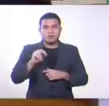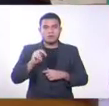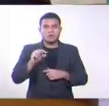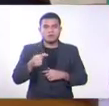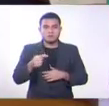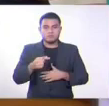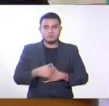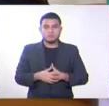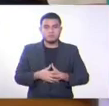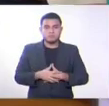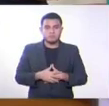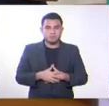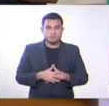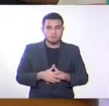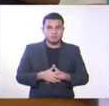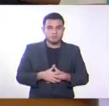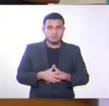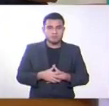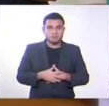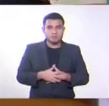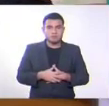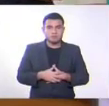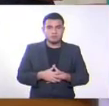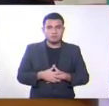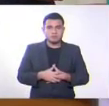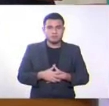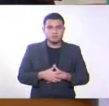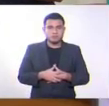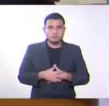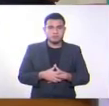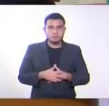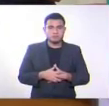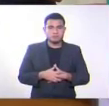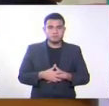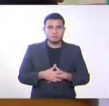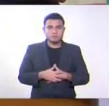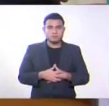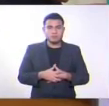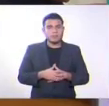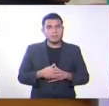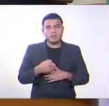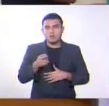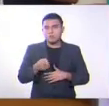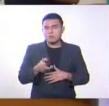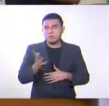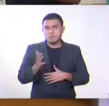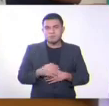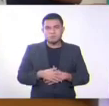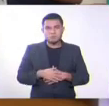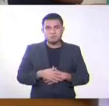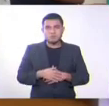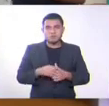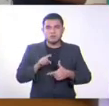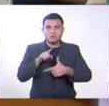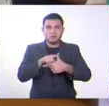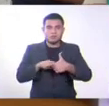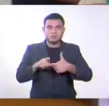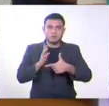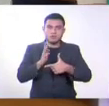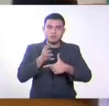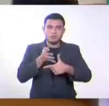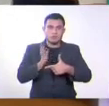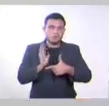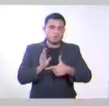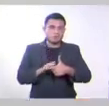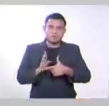este pedazo, o de este pedazo, ujú, que es lo mismo de este cateto. exacto, O sea que este cateto vale X